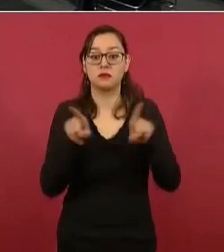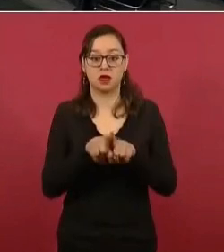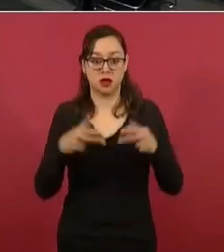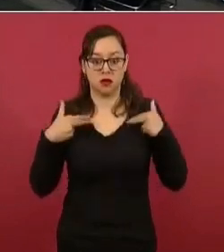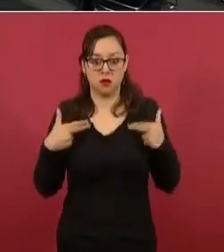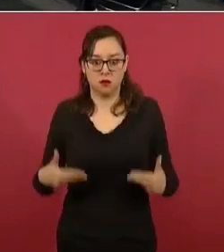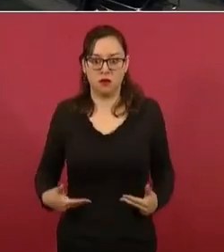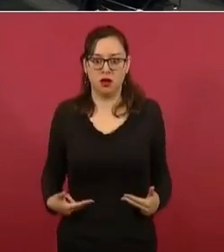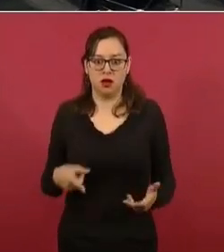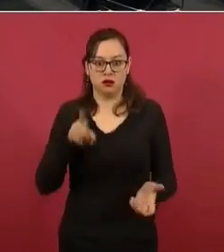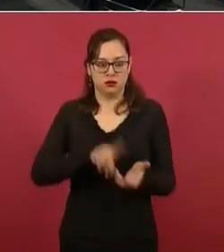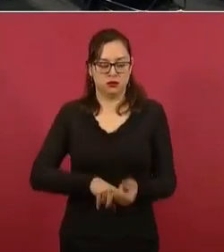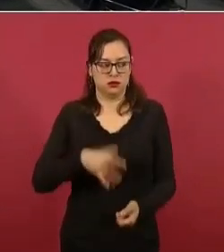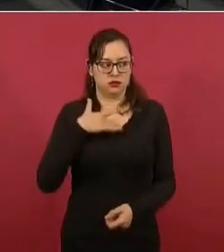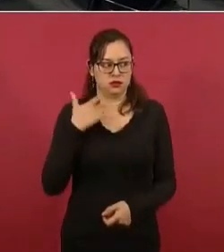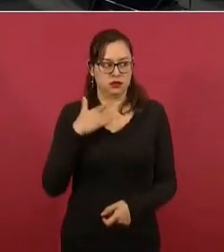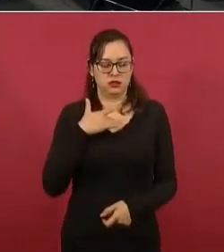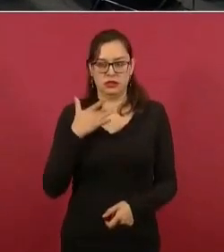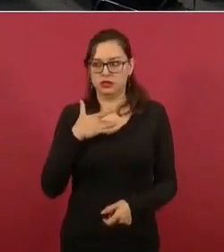que